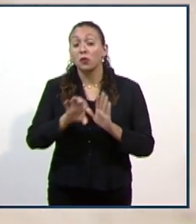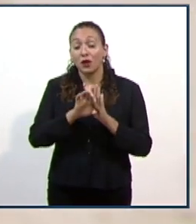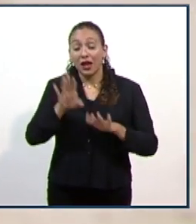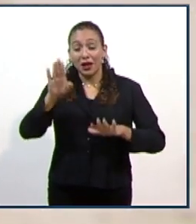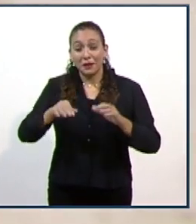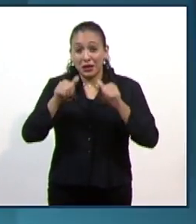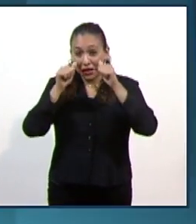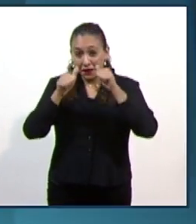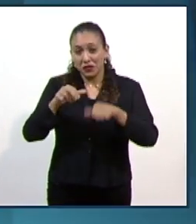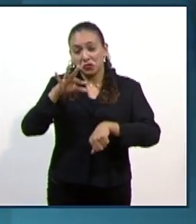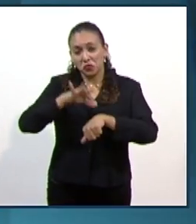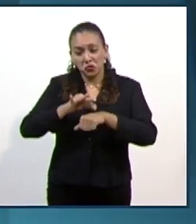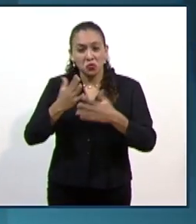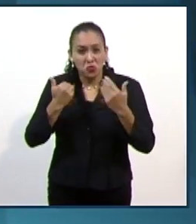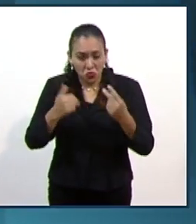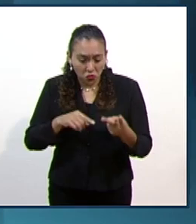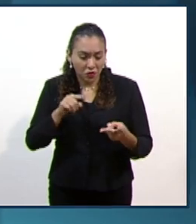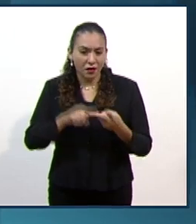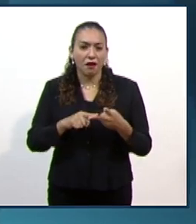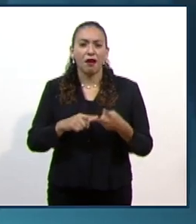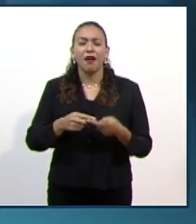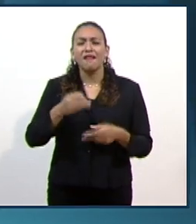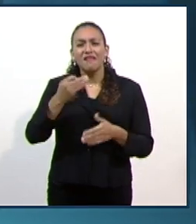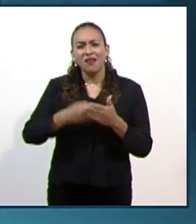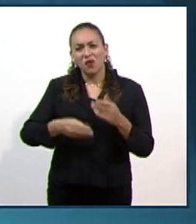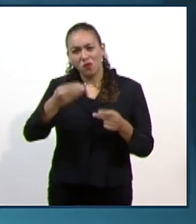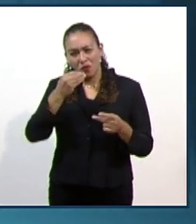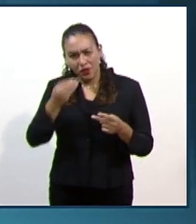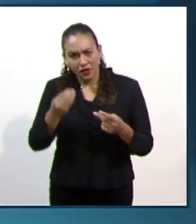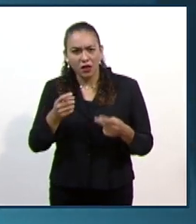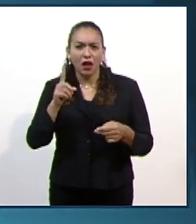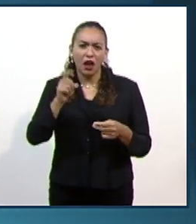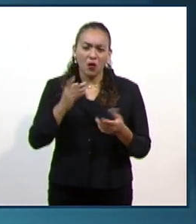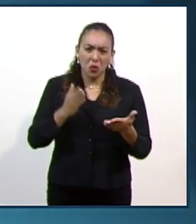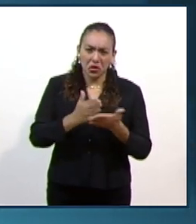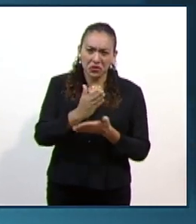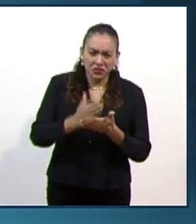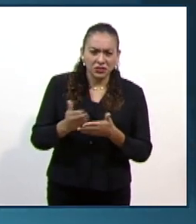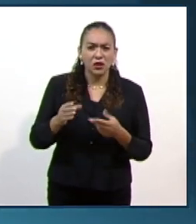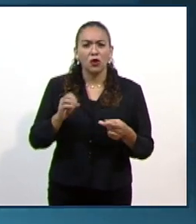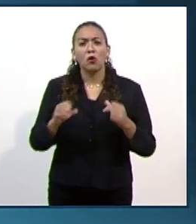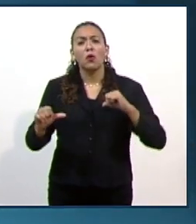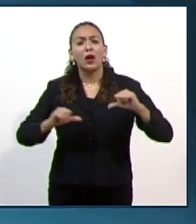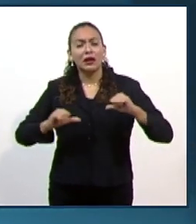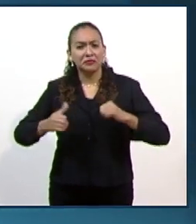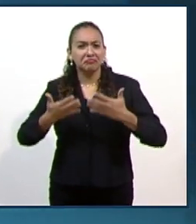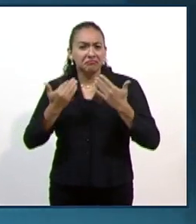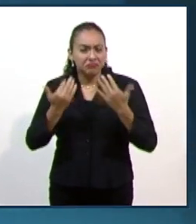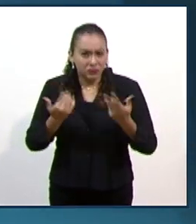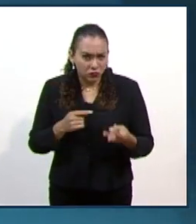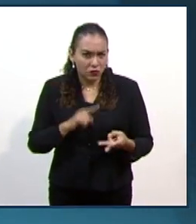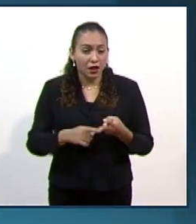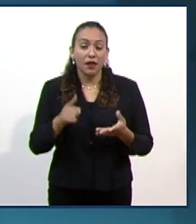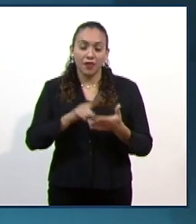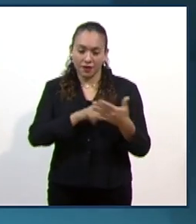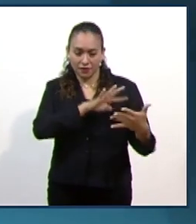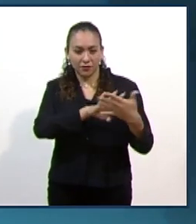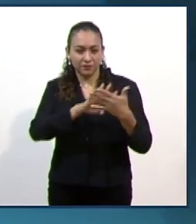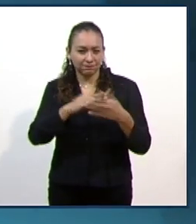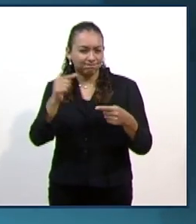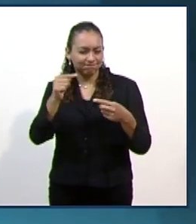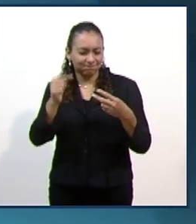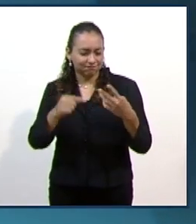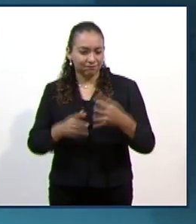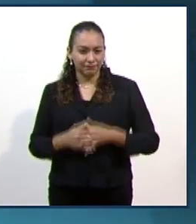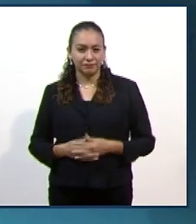atención médica, nutrición deficiente, falta de acceso a agua o ausencia de actividades durante su estancia en los centros